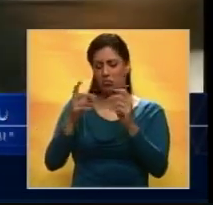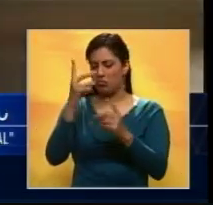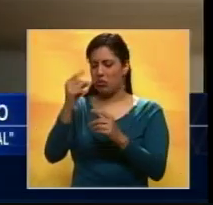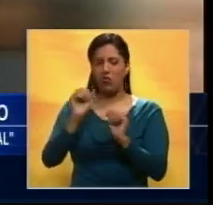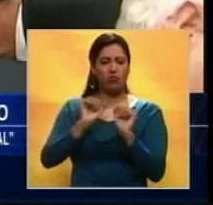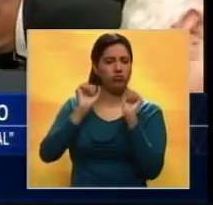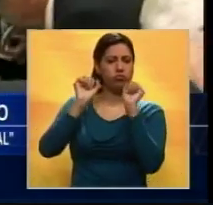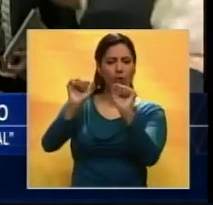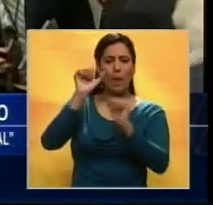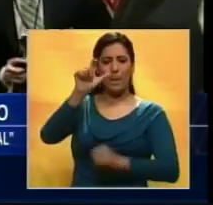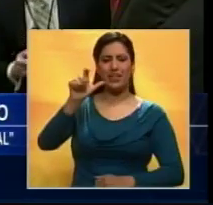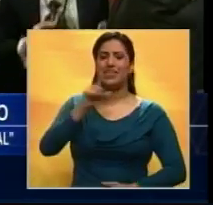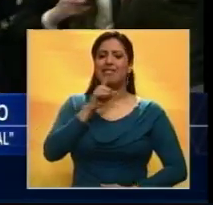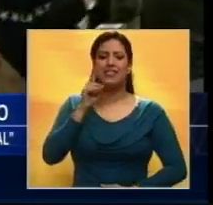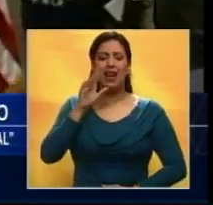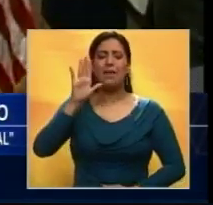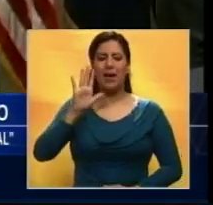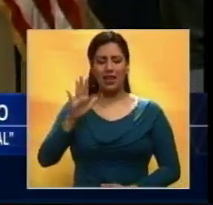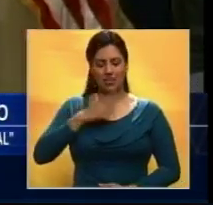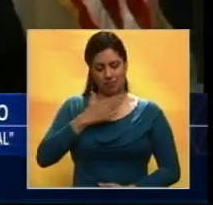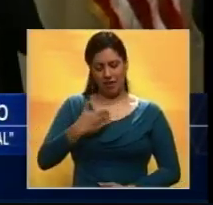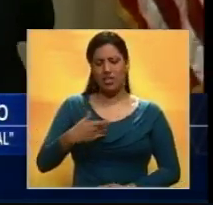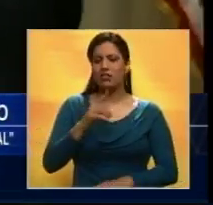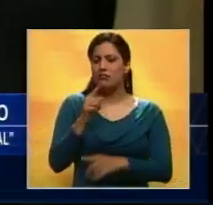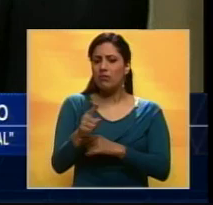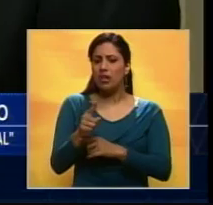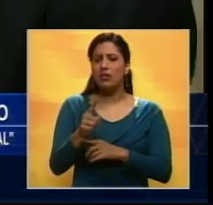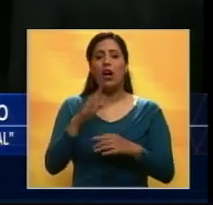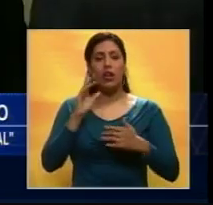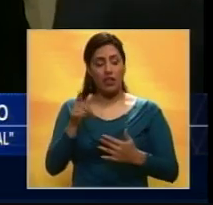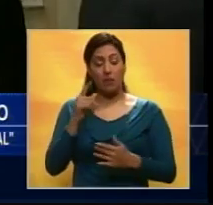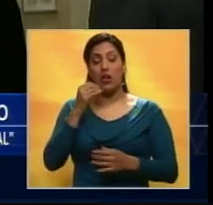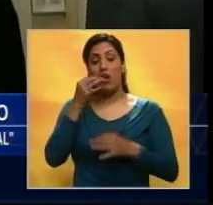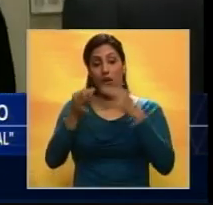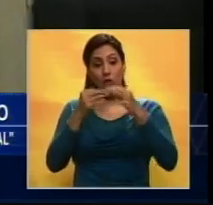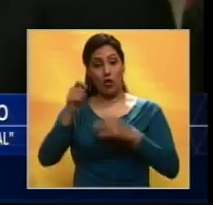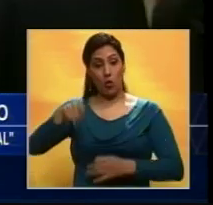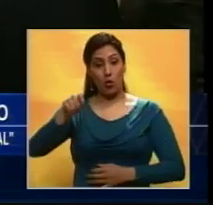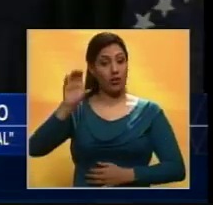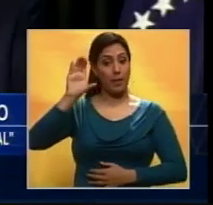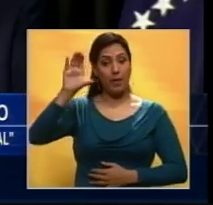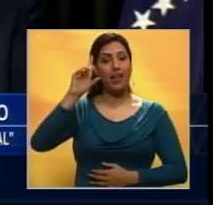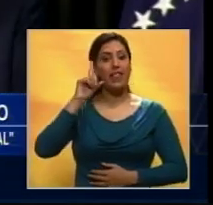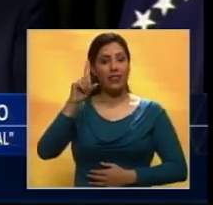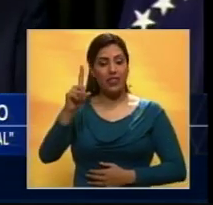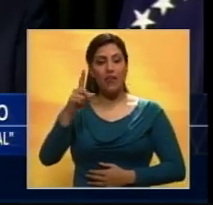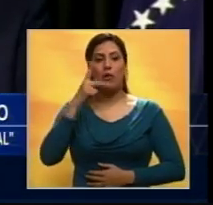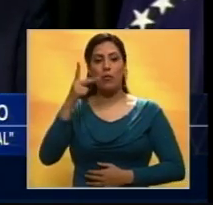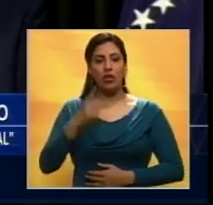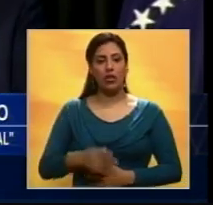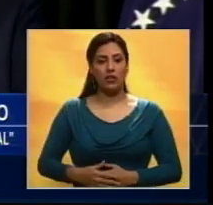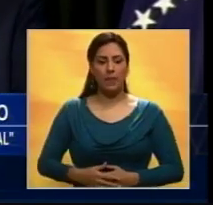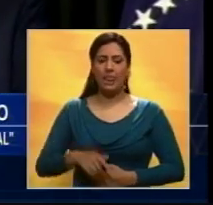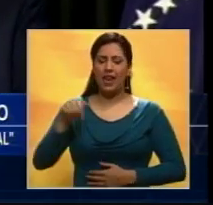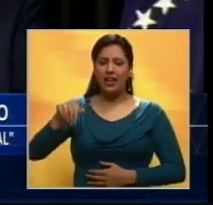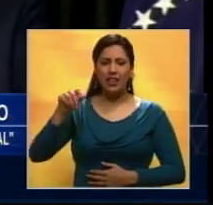inmigratorio, señalándolo como una facultad presidencial. Insinuó que las cortes de su país estarían politizadas. Decir que una corte